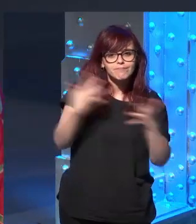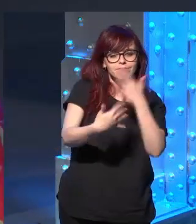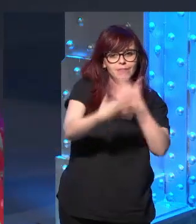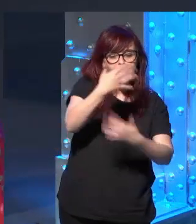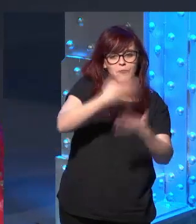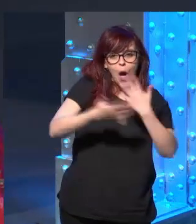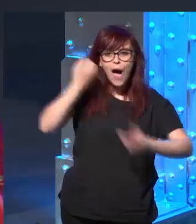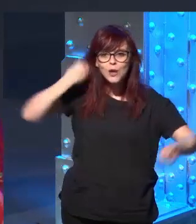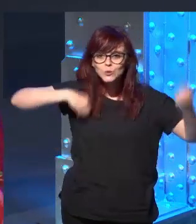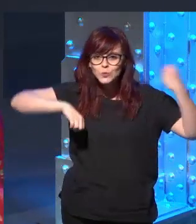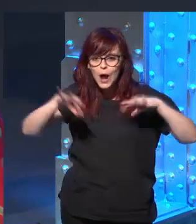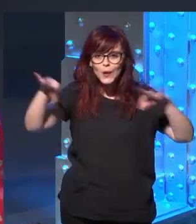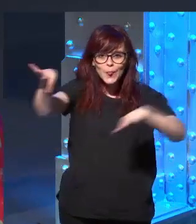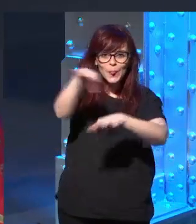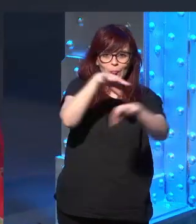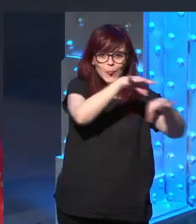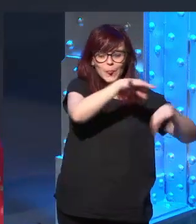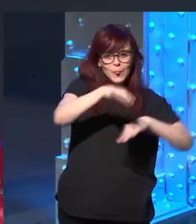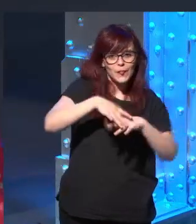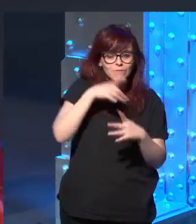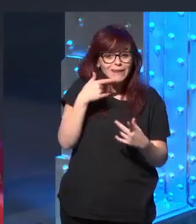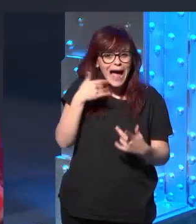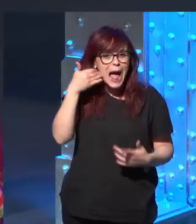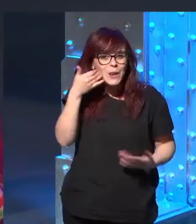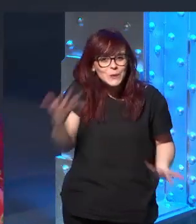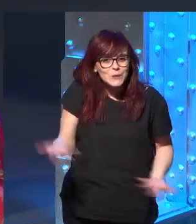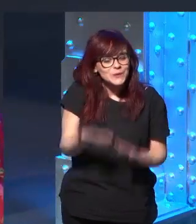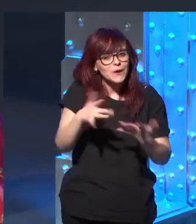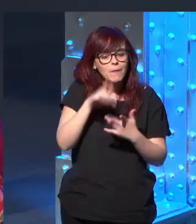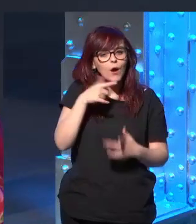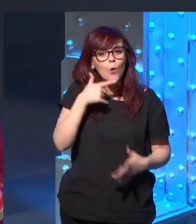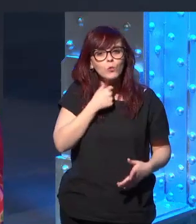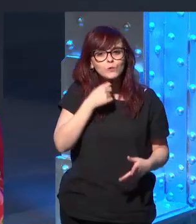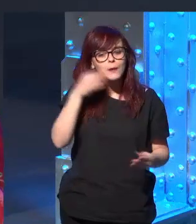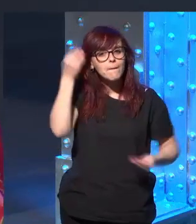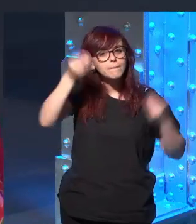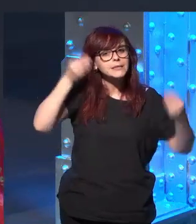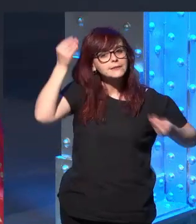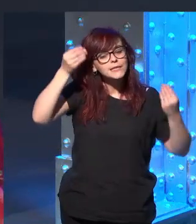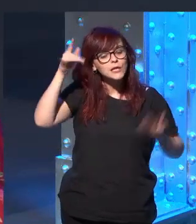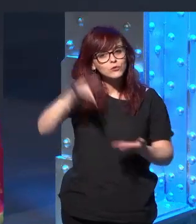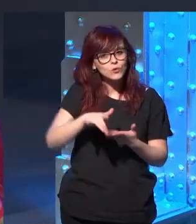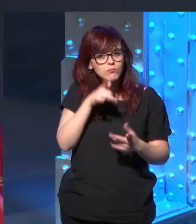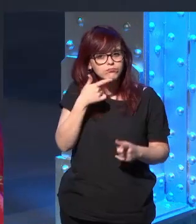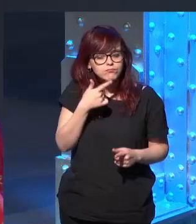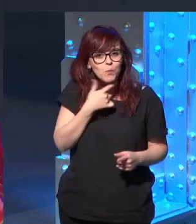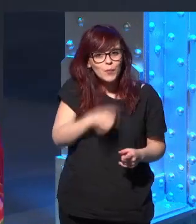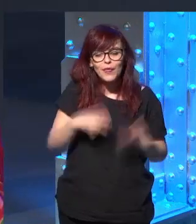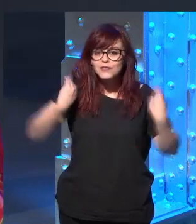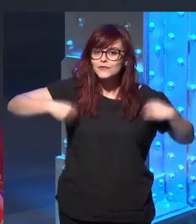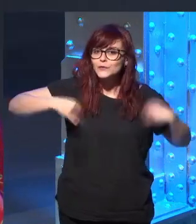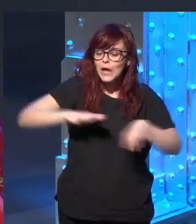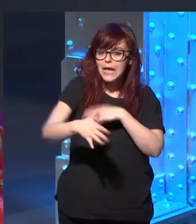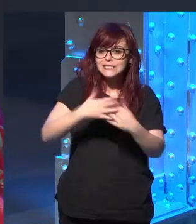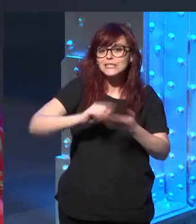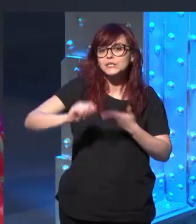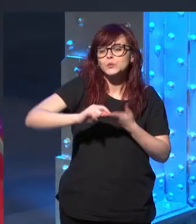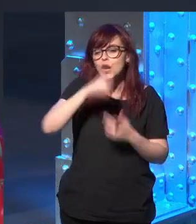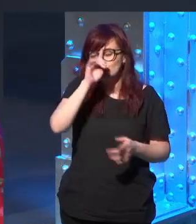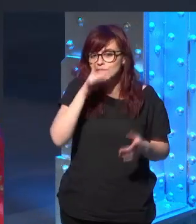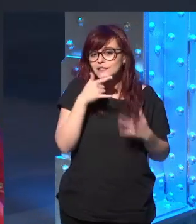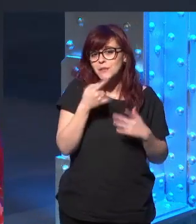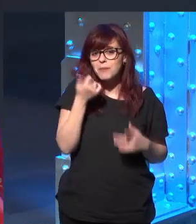a actuar. Entonces, no sé, a mí me gusta pensar que puedo seguir disfrutando de la escritura. A lo mejor no